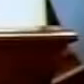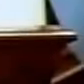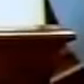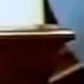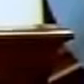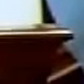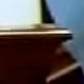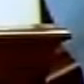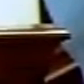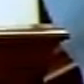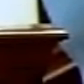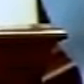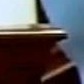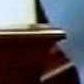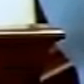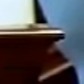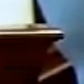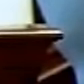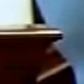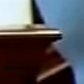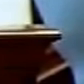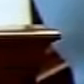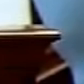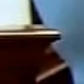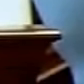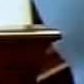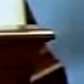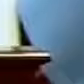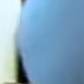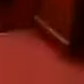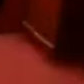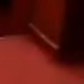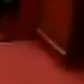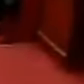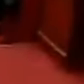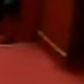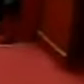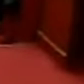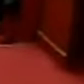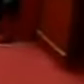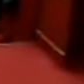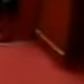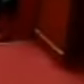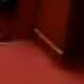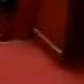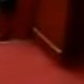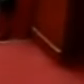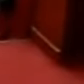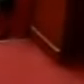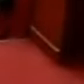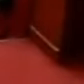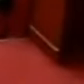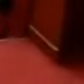Desde la reunión inaugural del 2001, Parlaméricas se ha convertido en un mecanismo muy importante para reforzar